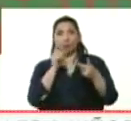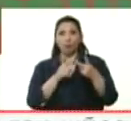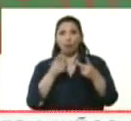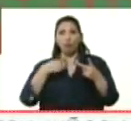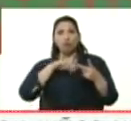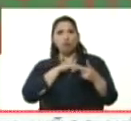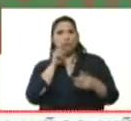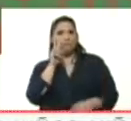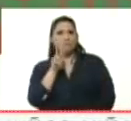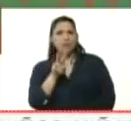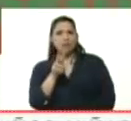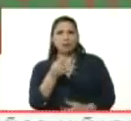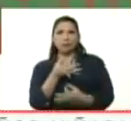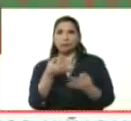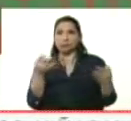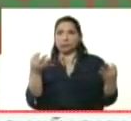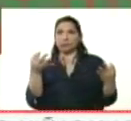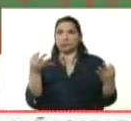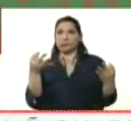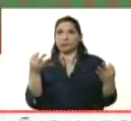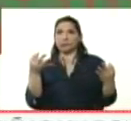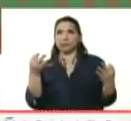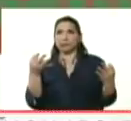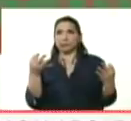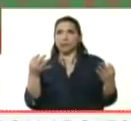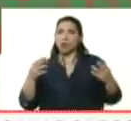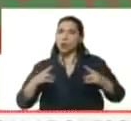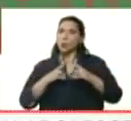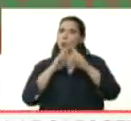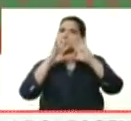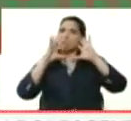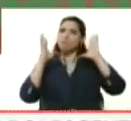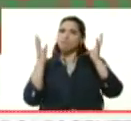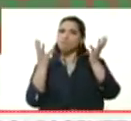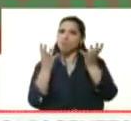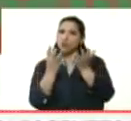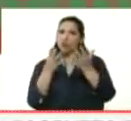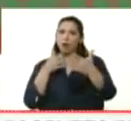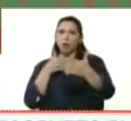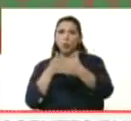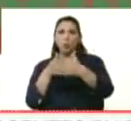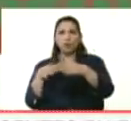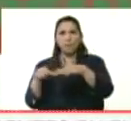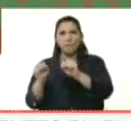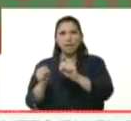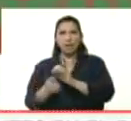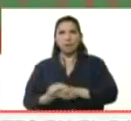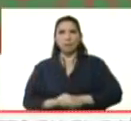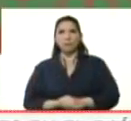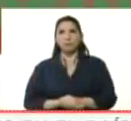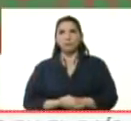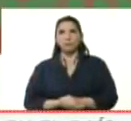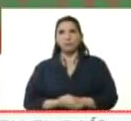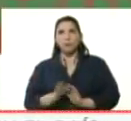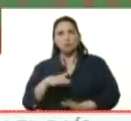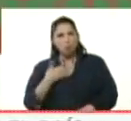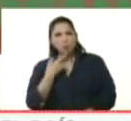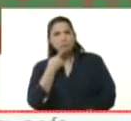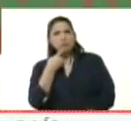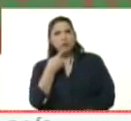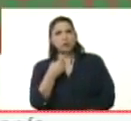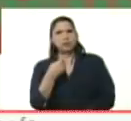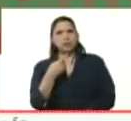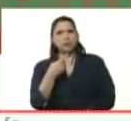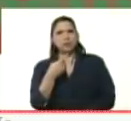el extraordinario éxito del encuentro mundial contra el imperialismo. Podemos decir,